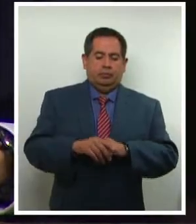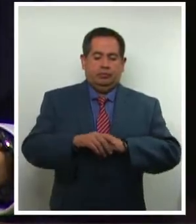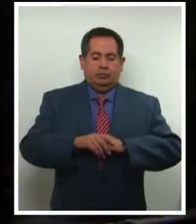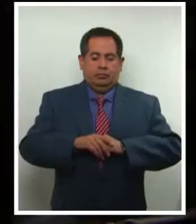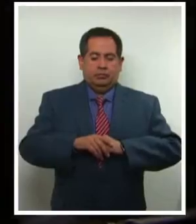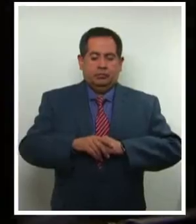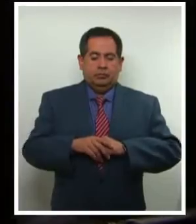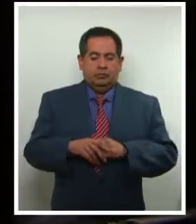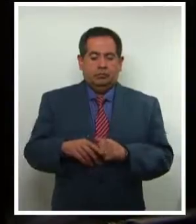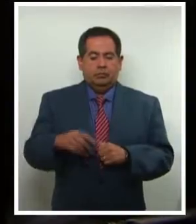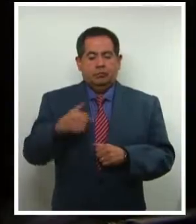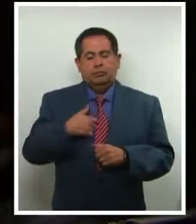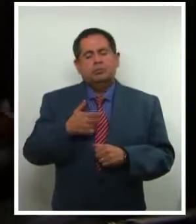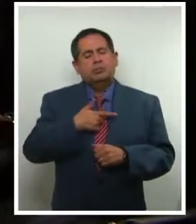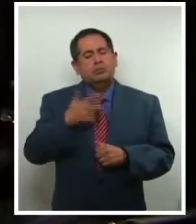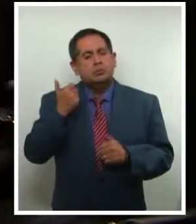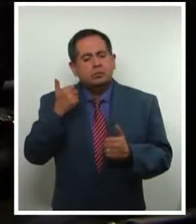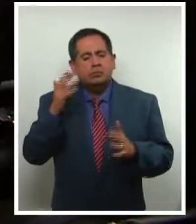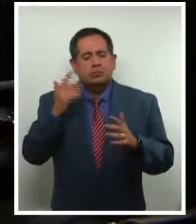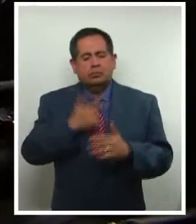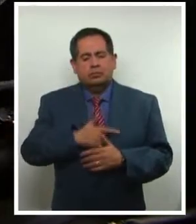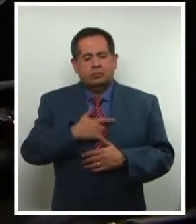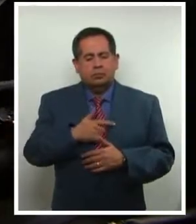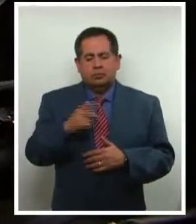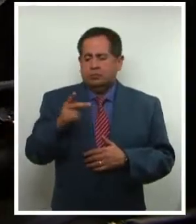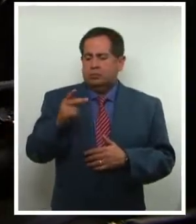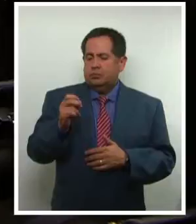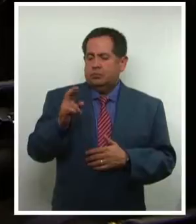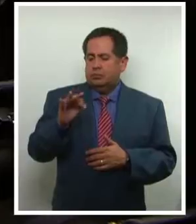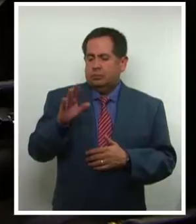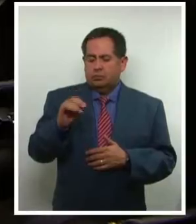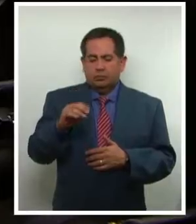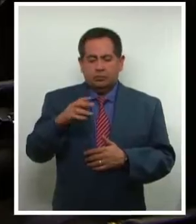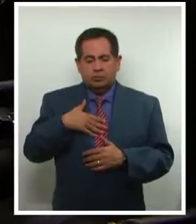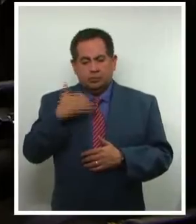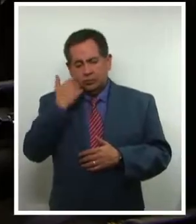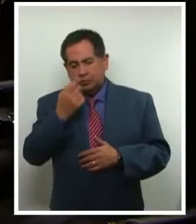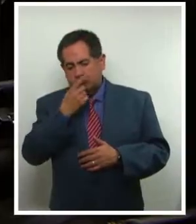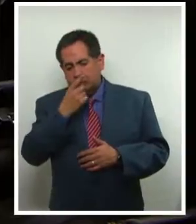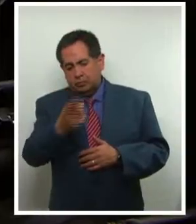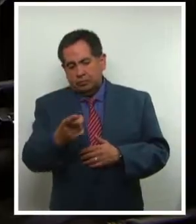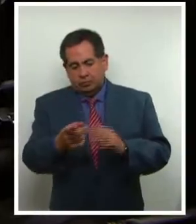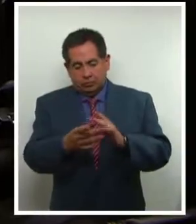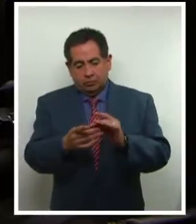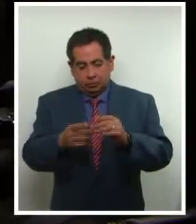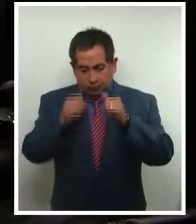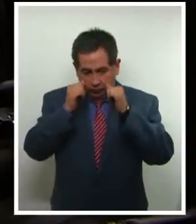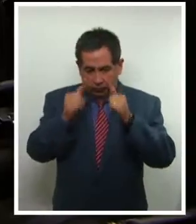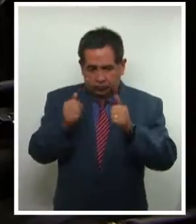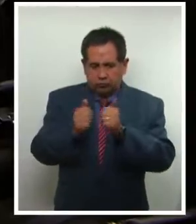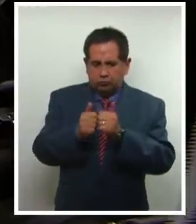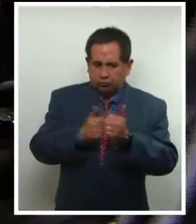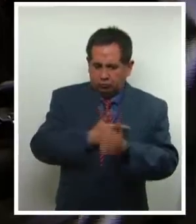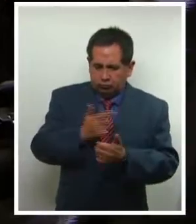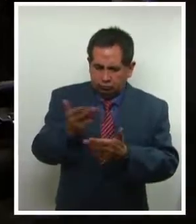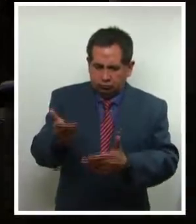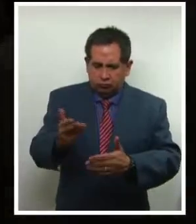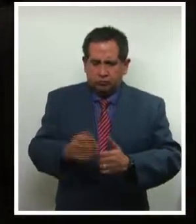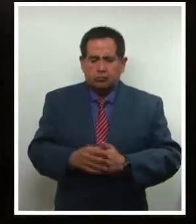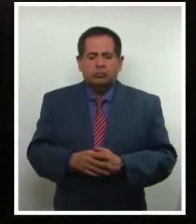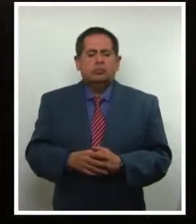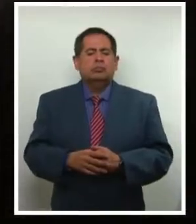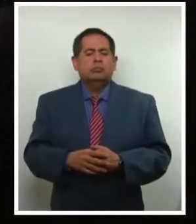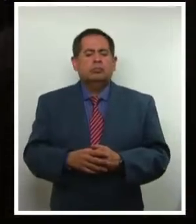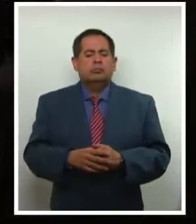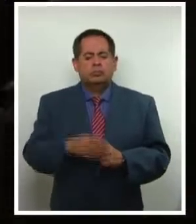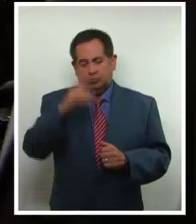Me hubiera gustado que Porfirio escuchara antes lo que quiero decir. Lo oigo, con el mayor gusto. Sí, querido.